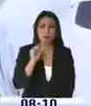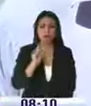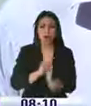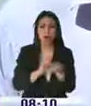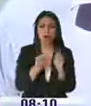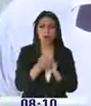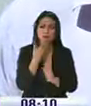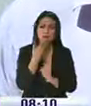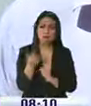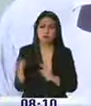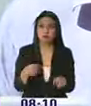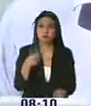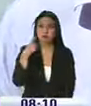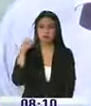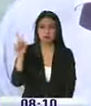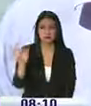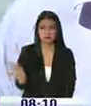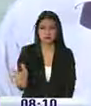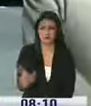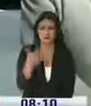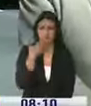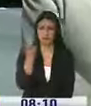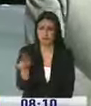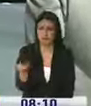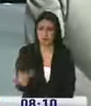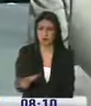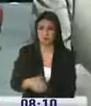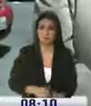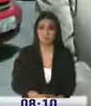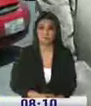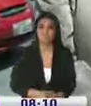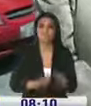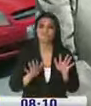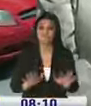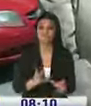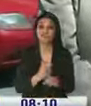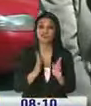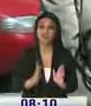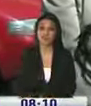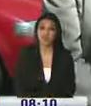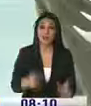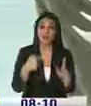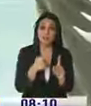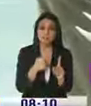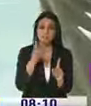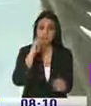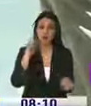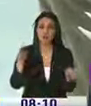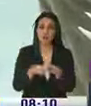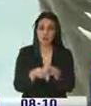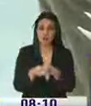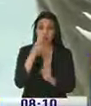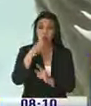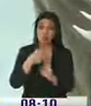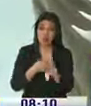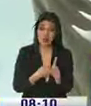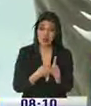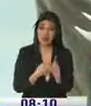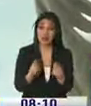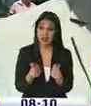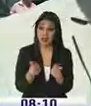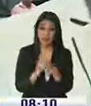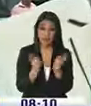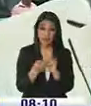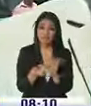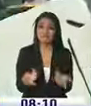mejorado. Yo creo que no, no ha habido mejoras. Con esta segunda opción coincide el concejal Sergio Garnica. Para él, en un mes no se podía ver